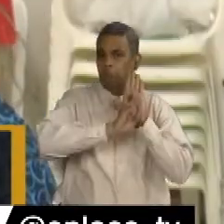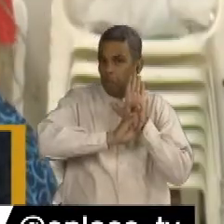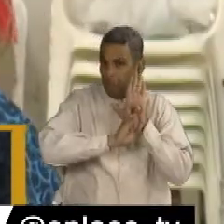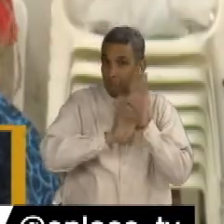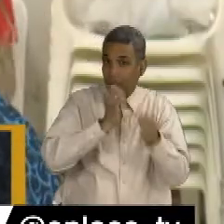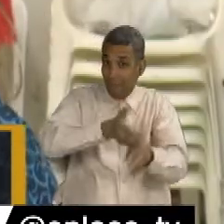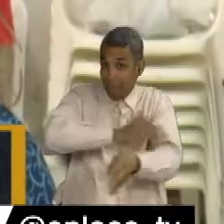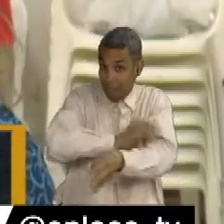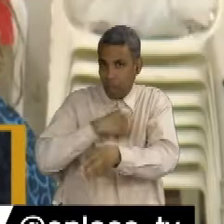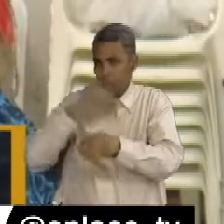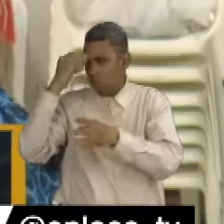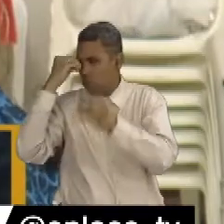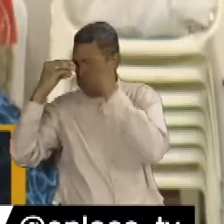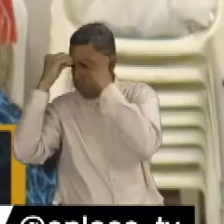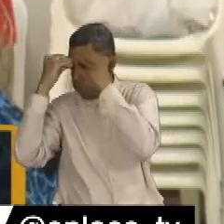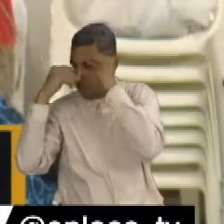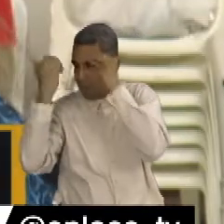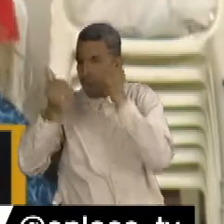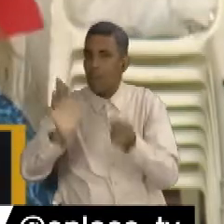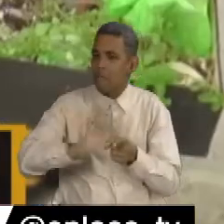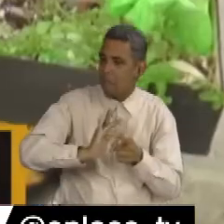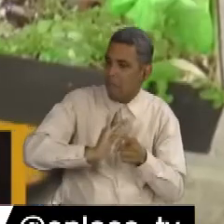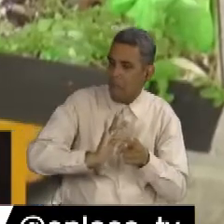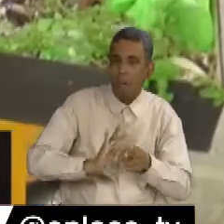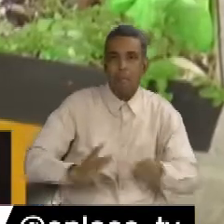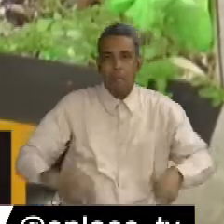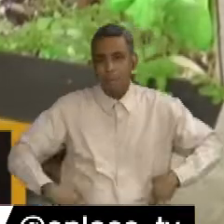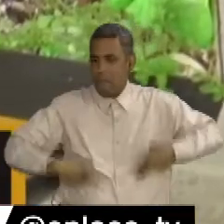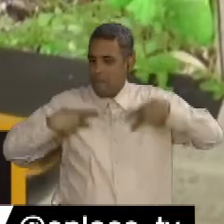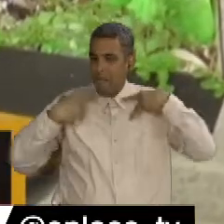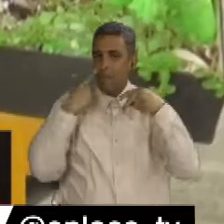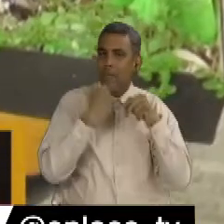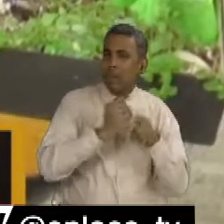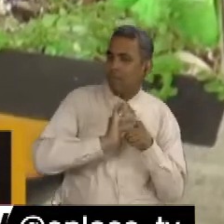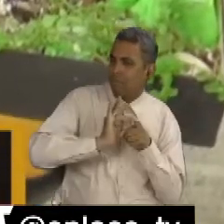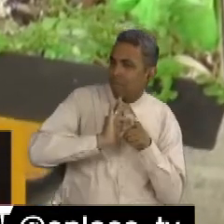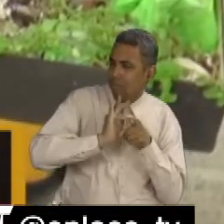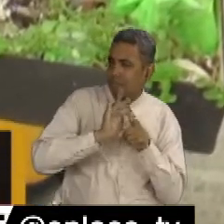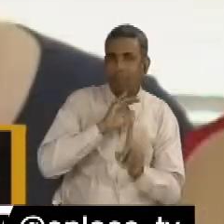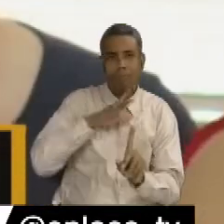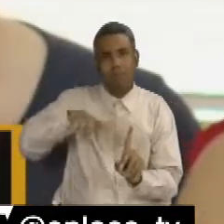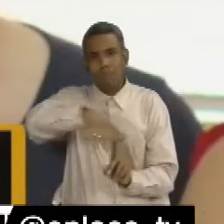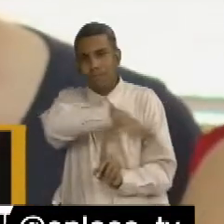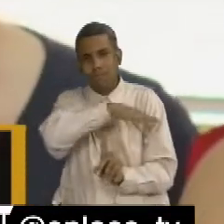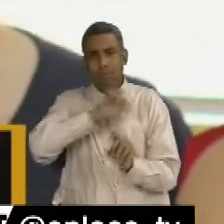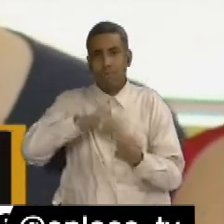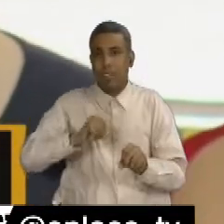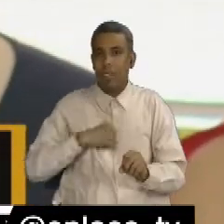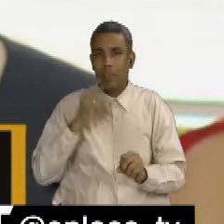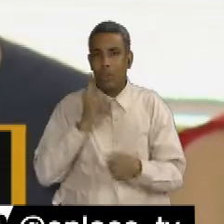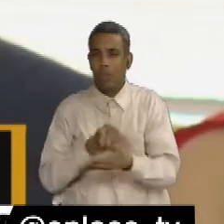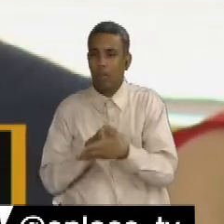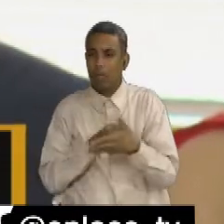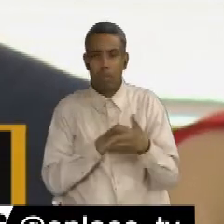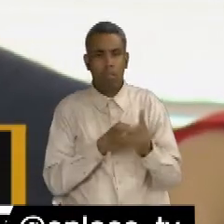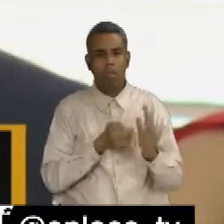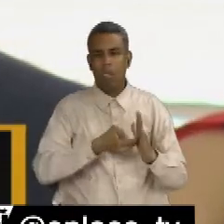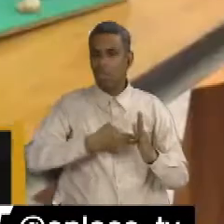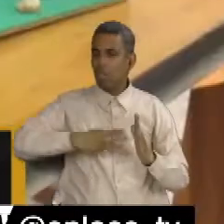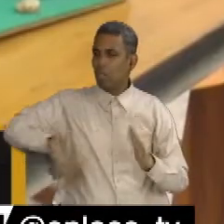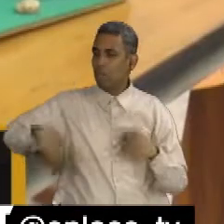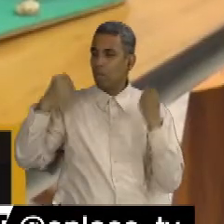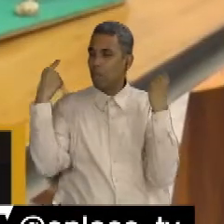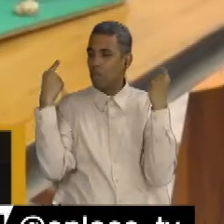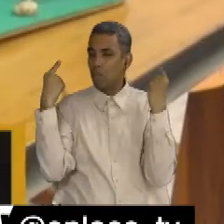vean aplicado en su vida cotidiana. Entonces nosotros podemos darnos cuenta que estamos rodeados de mucha tecnología, pero no la podemos